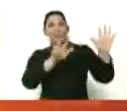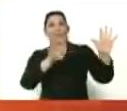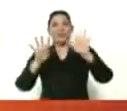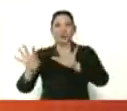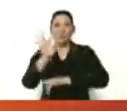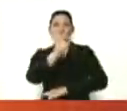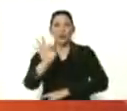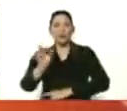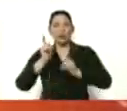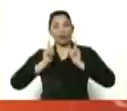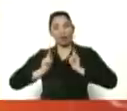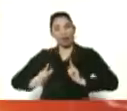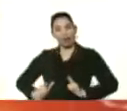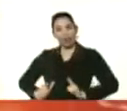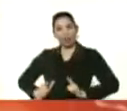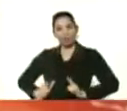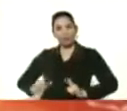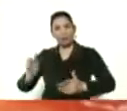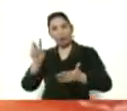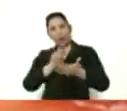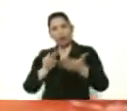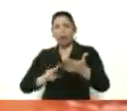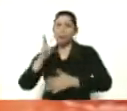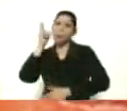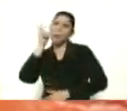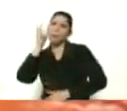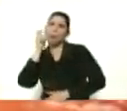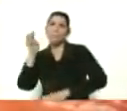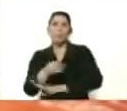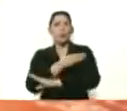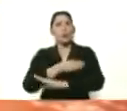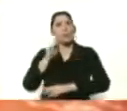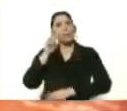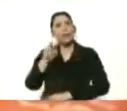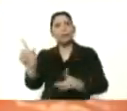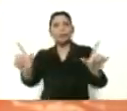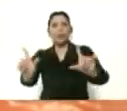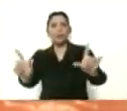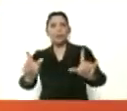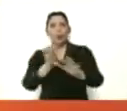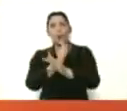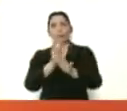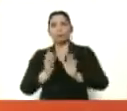89% descansar, leer, escuchar música, ver televisión y jugar.